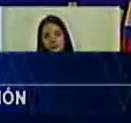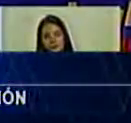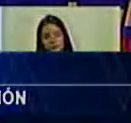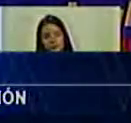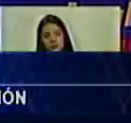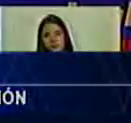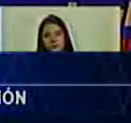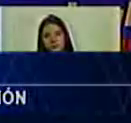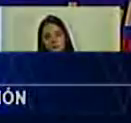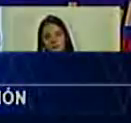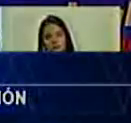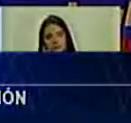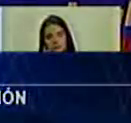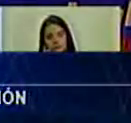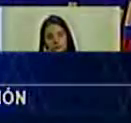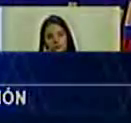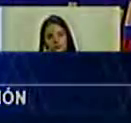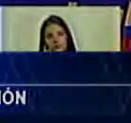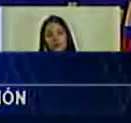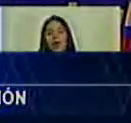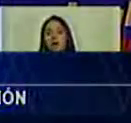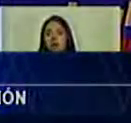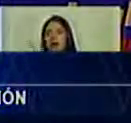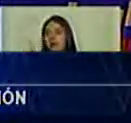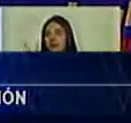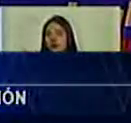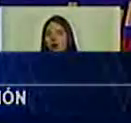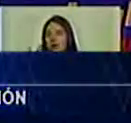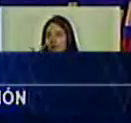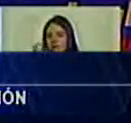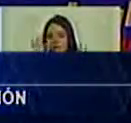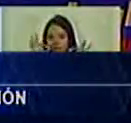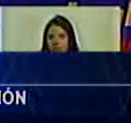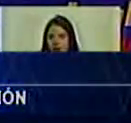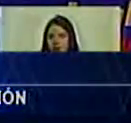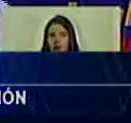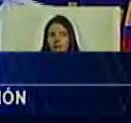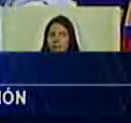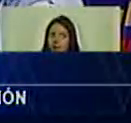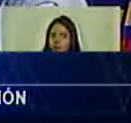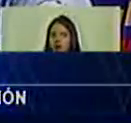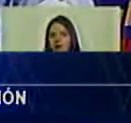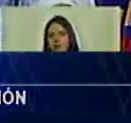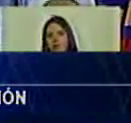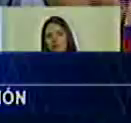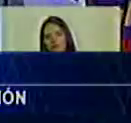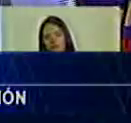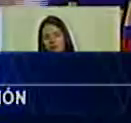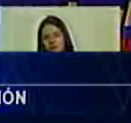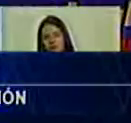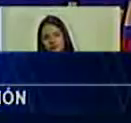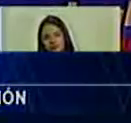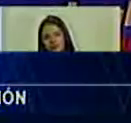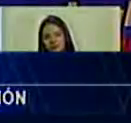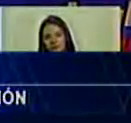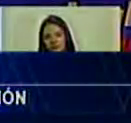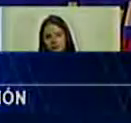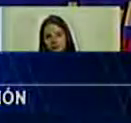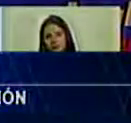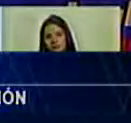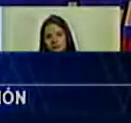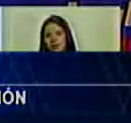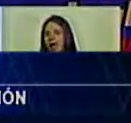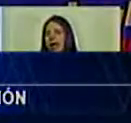Antes de ponerse a hablar de Venezuela, véanse su propia espalda, tienen más cara que espalda. Pero ejemplos más